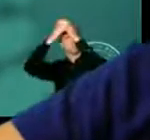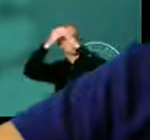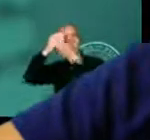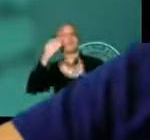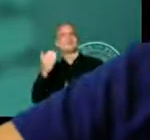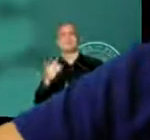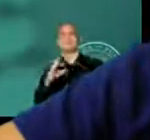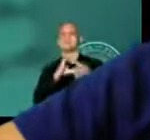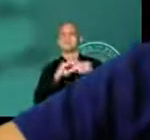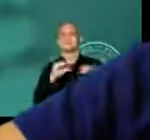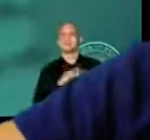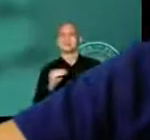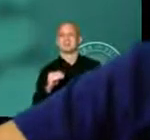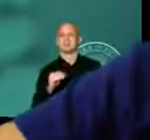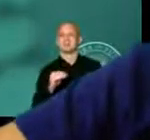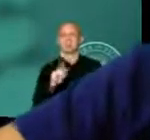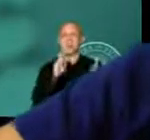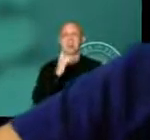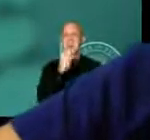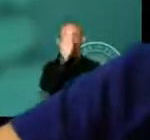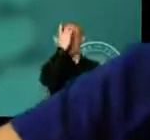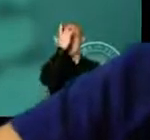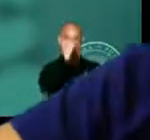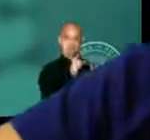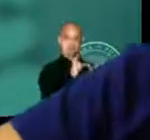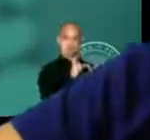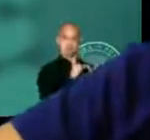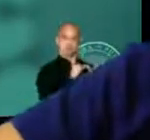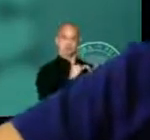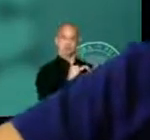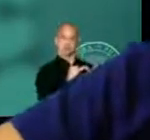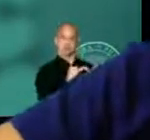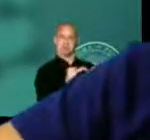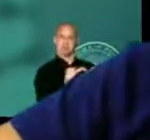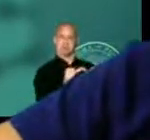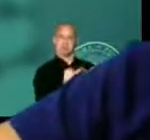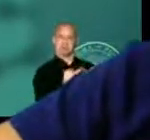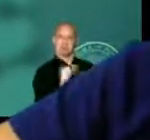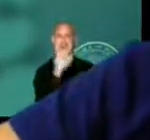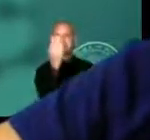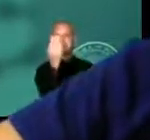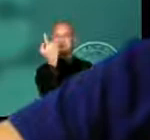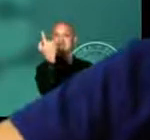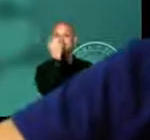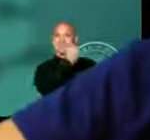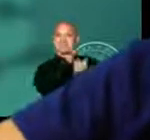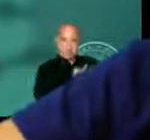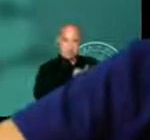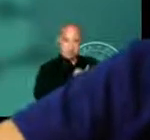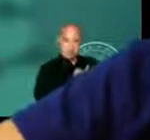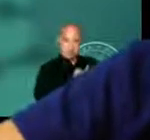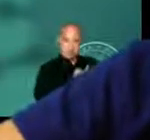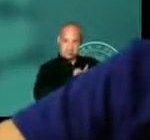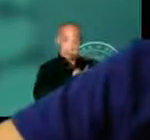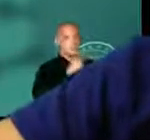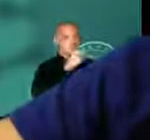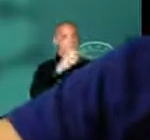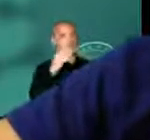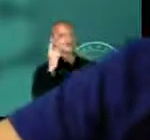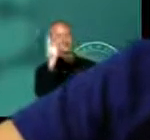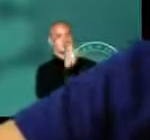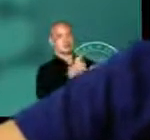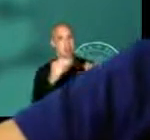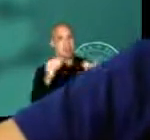comprar para llevar o entrega a su hogar o domicilio. Si tiene un espacio al aire libre,